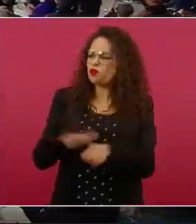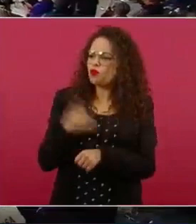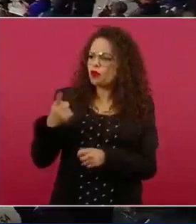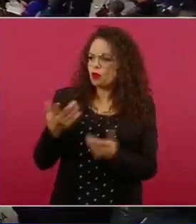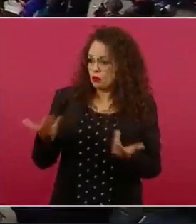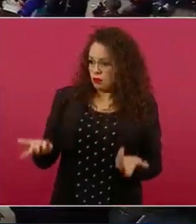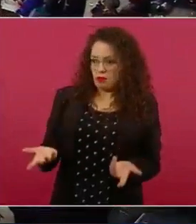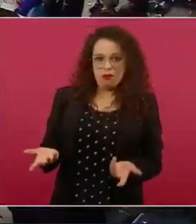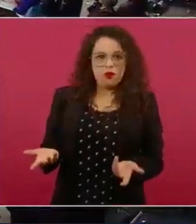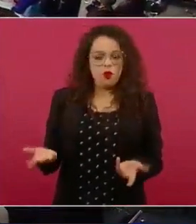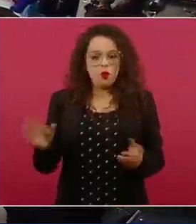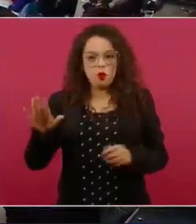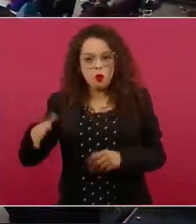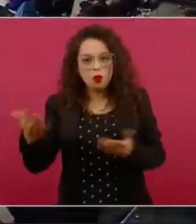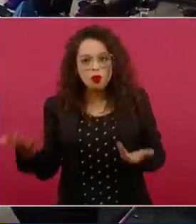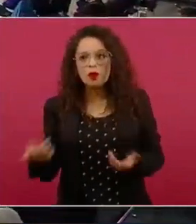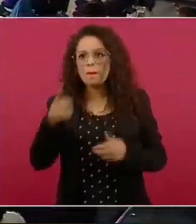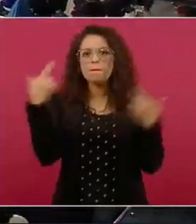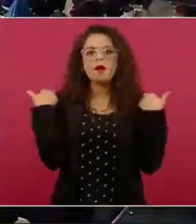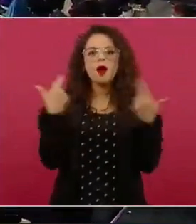¿cómo un maestro de Oaxaca